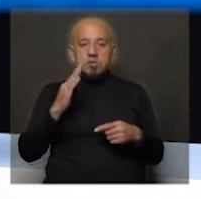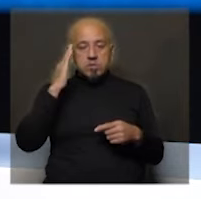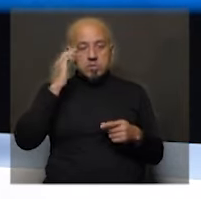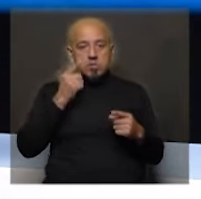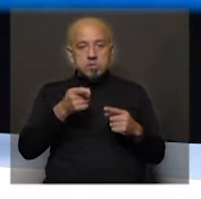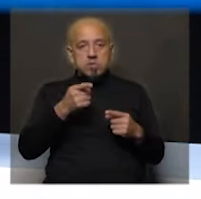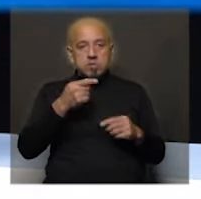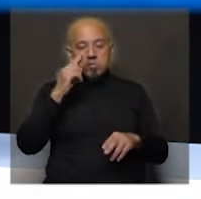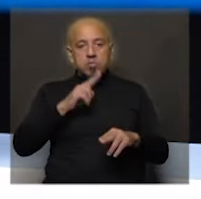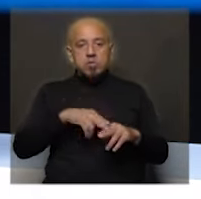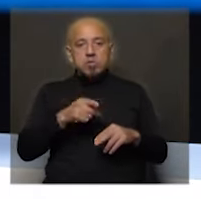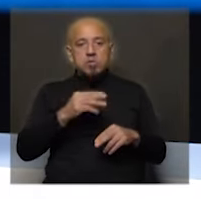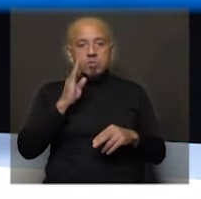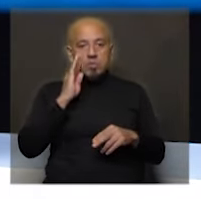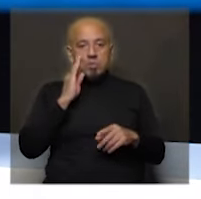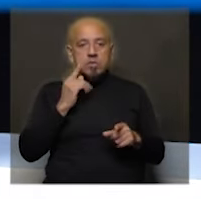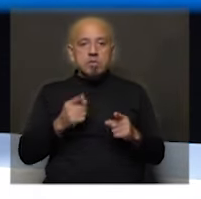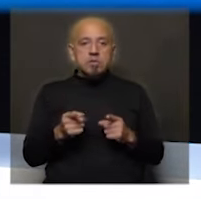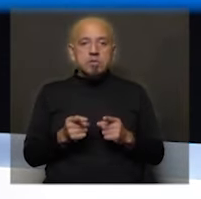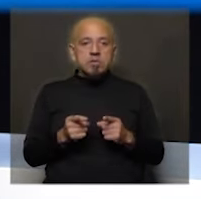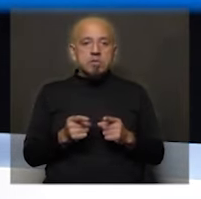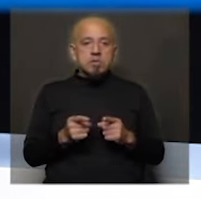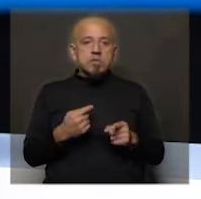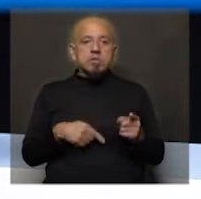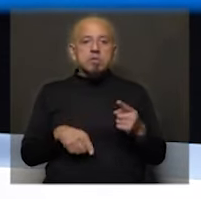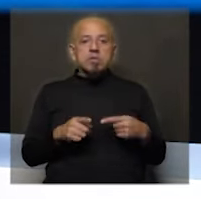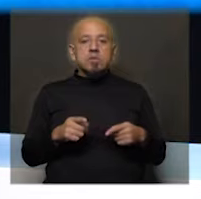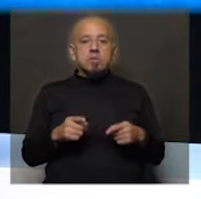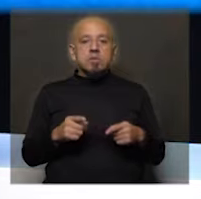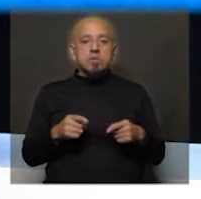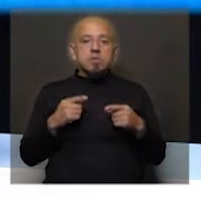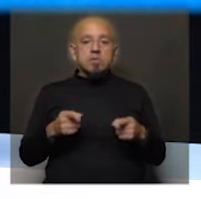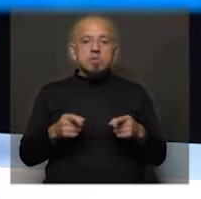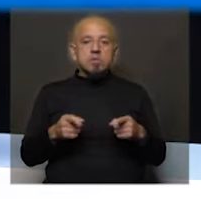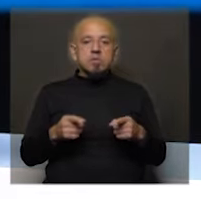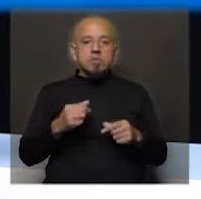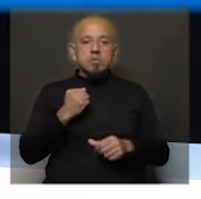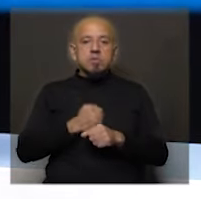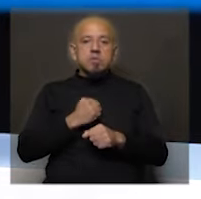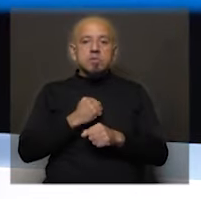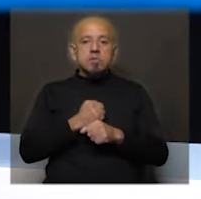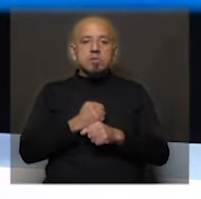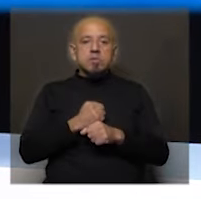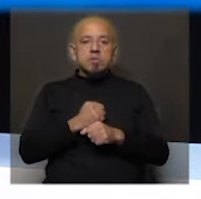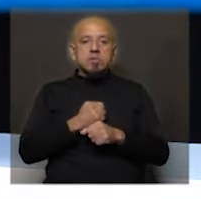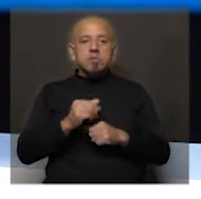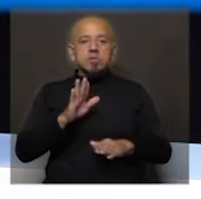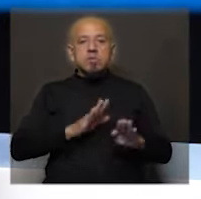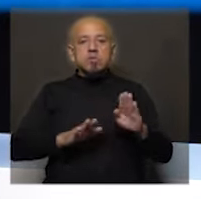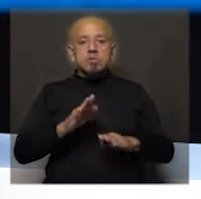algunos de esos casos lo vieron Y eso es un trabajo que después de reparación que